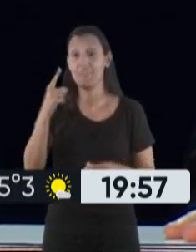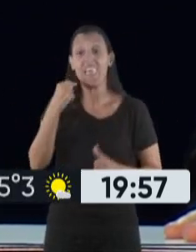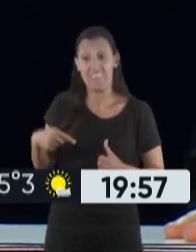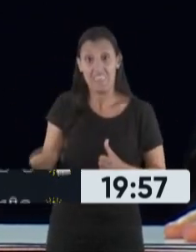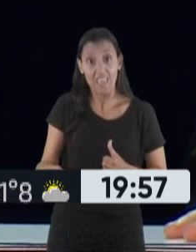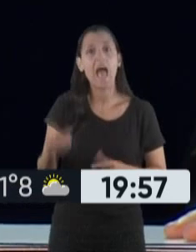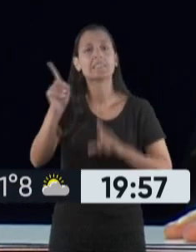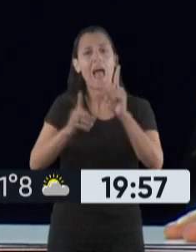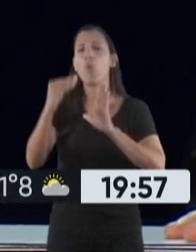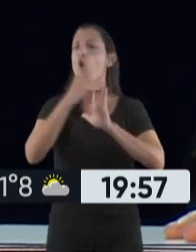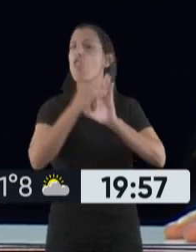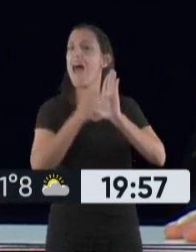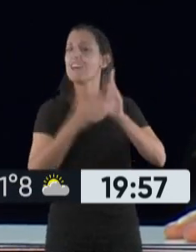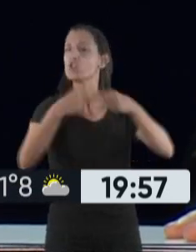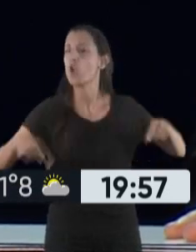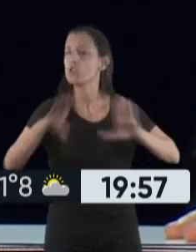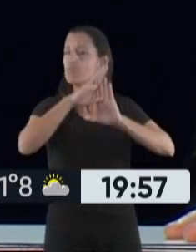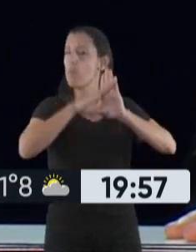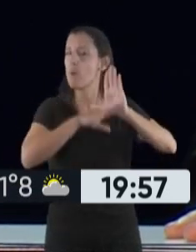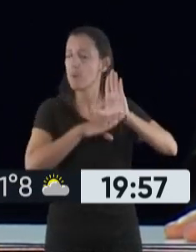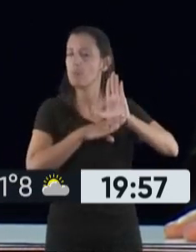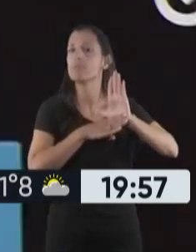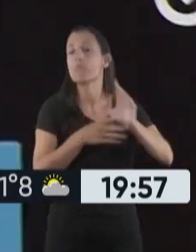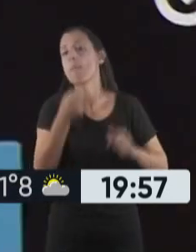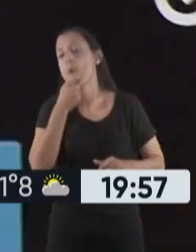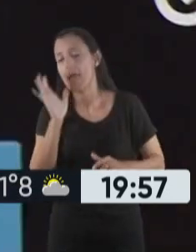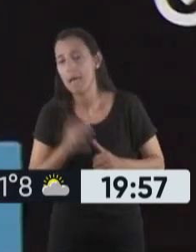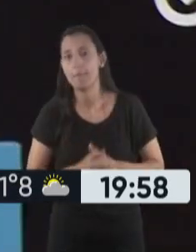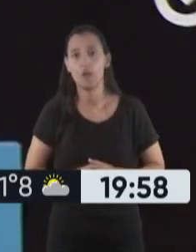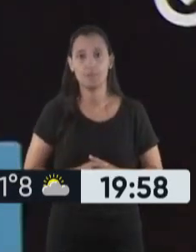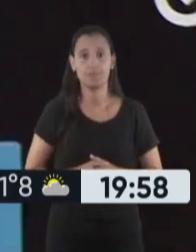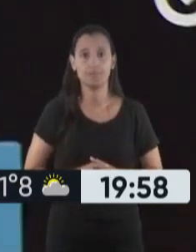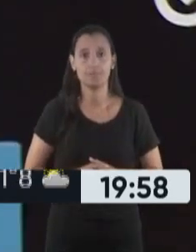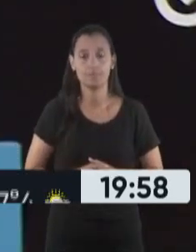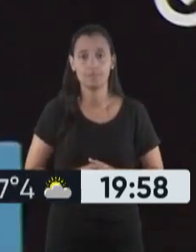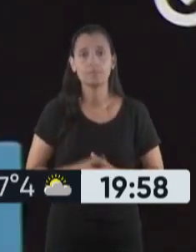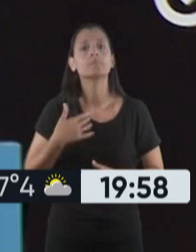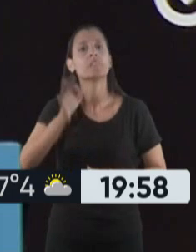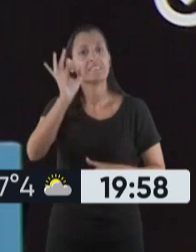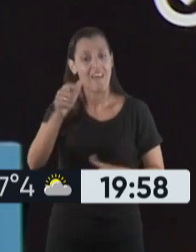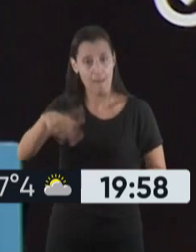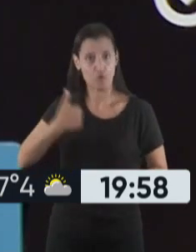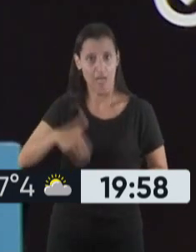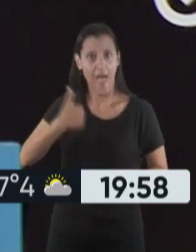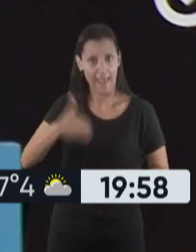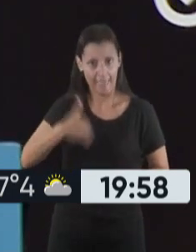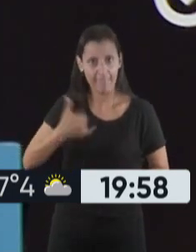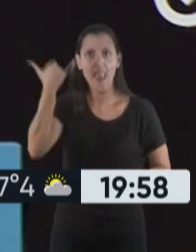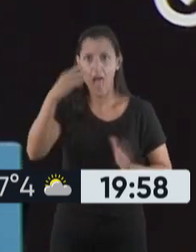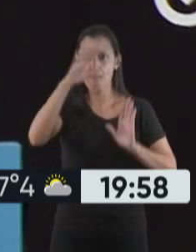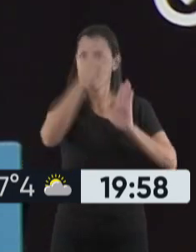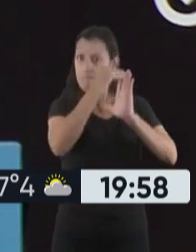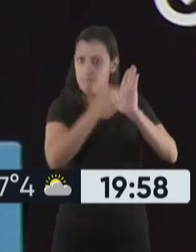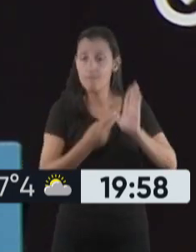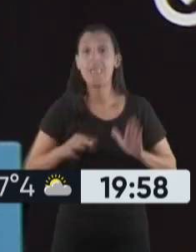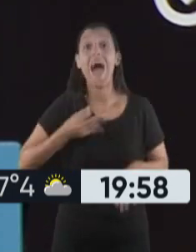tenido algunos datos, ¿no? Por ejemplo, supimos que la Argentina ha registrado en el